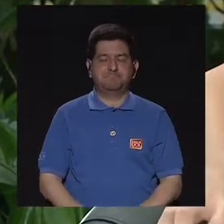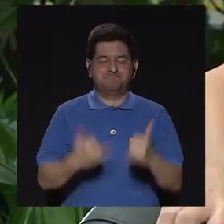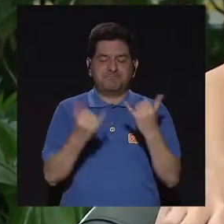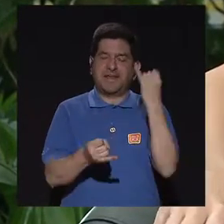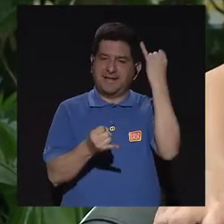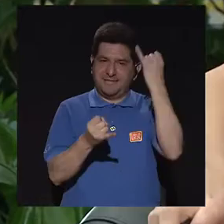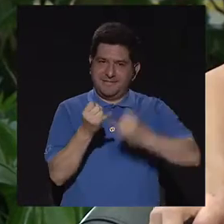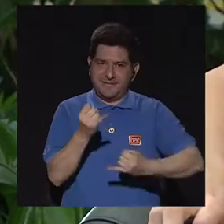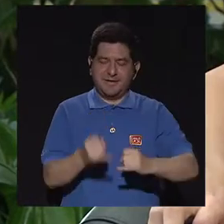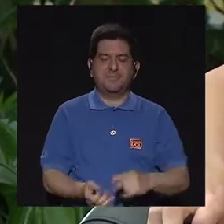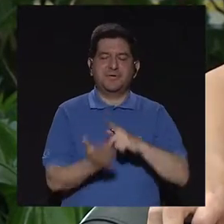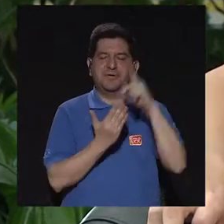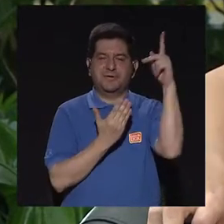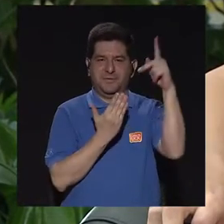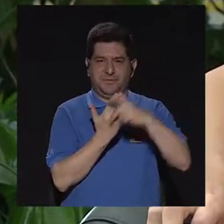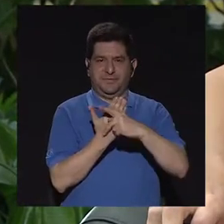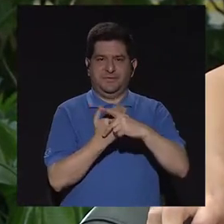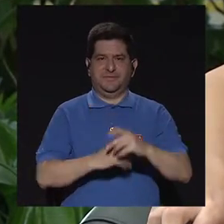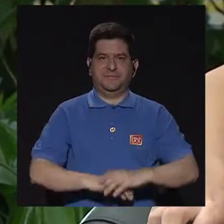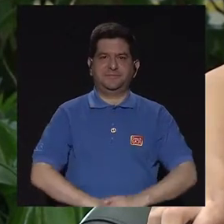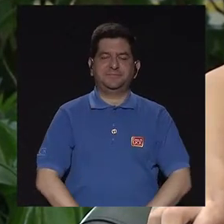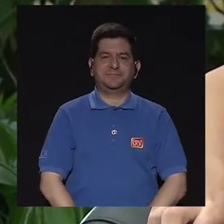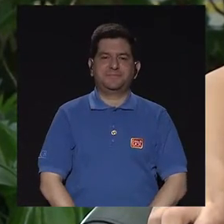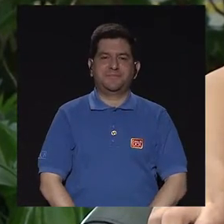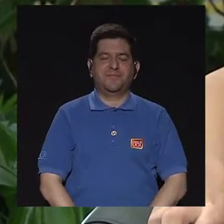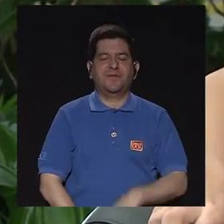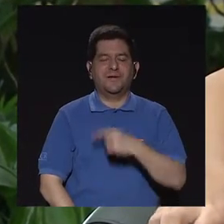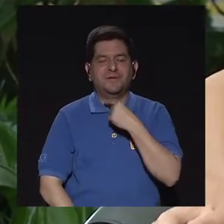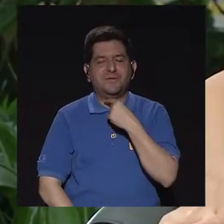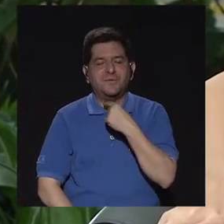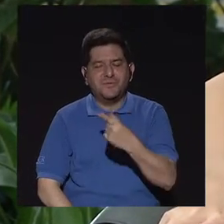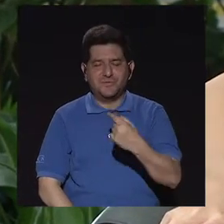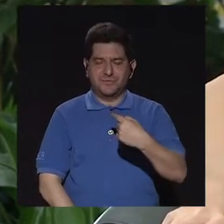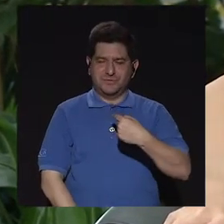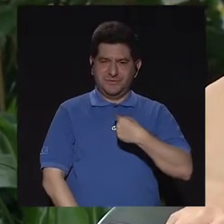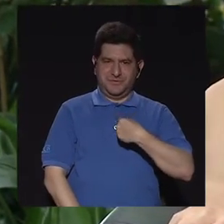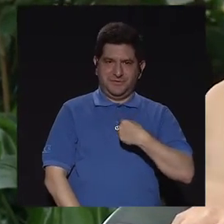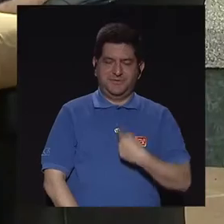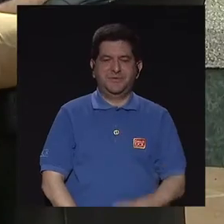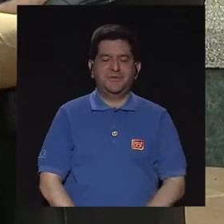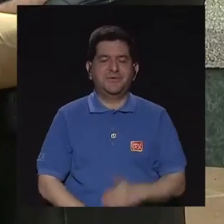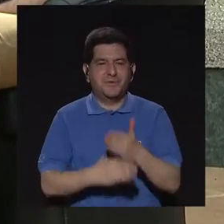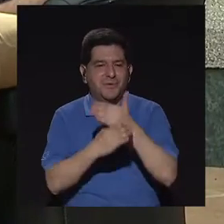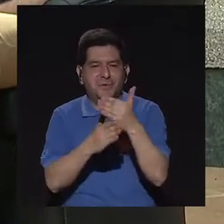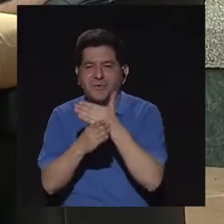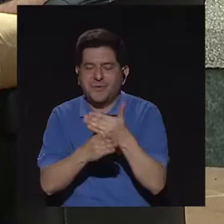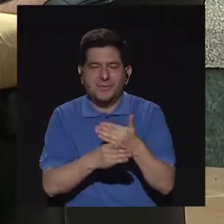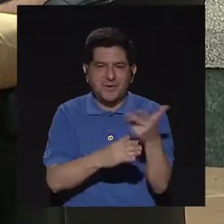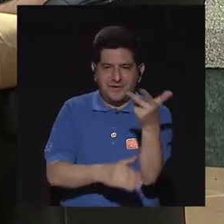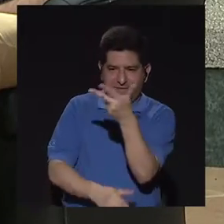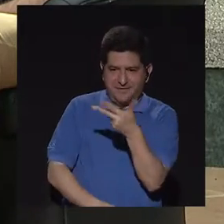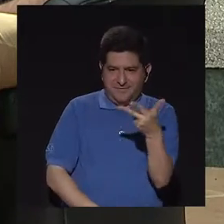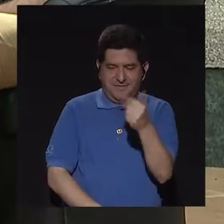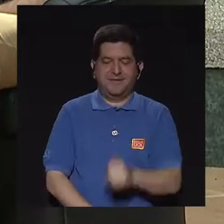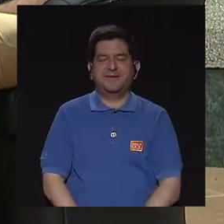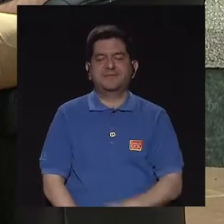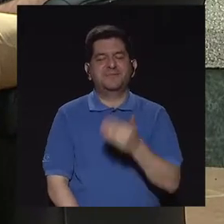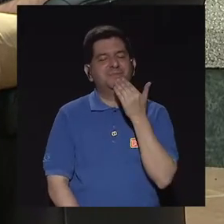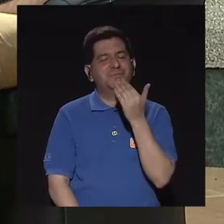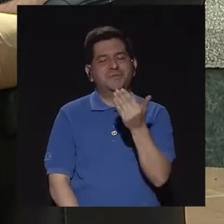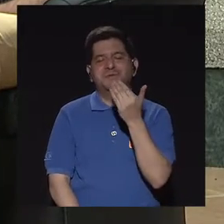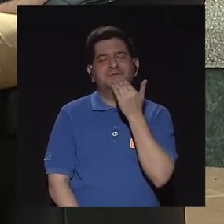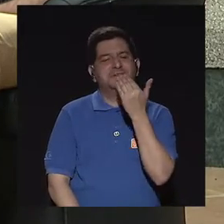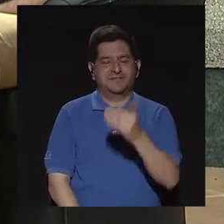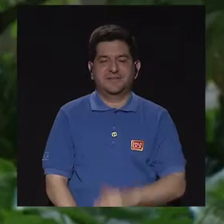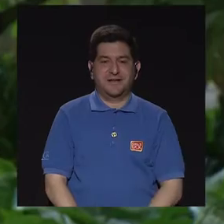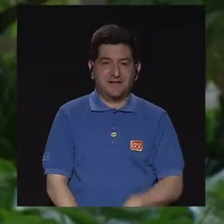llegado al final de este espacio, de este programa. Ha sido un placer para mí compartir con ustedes. Así que